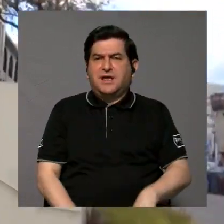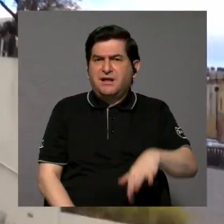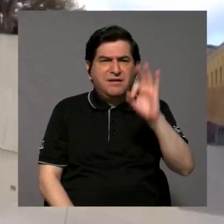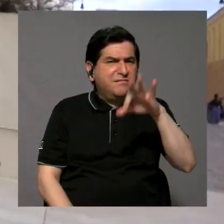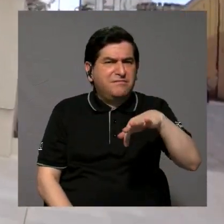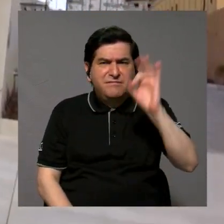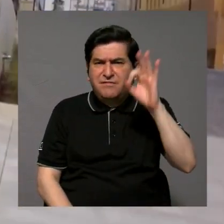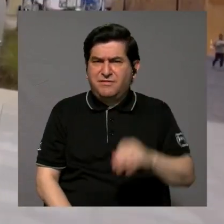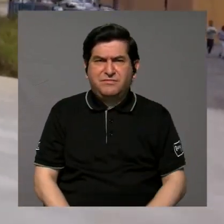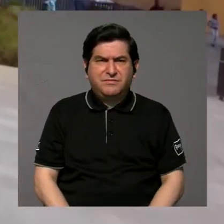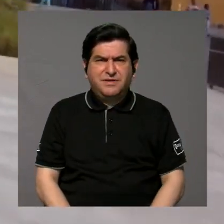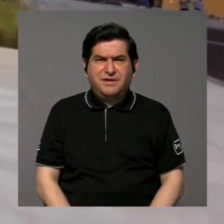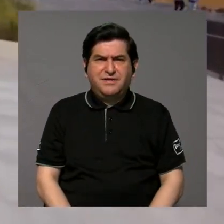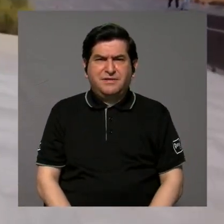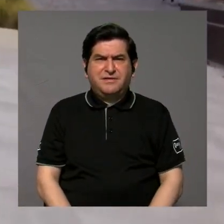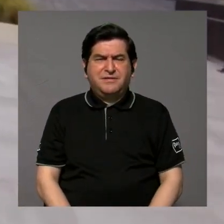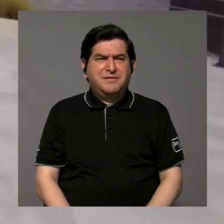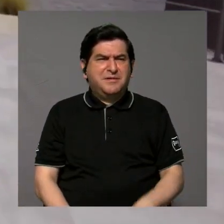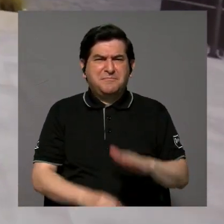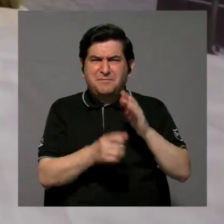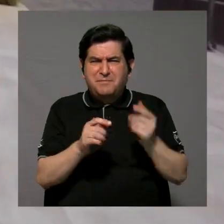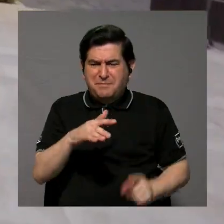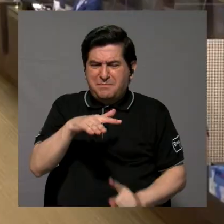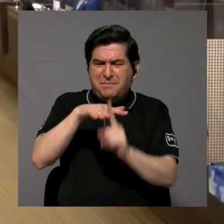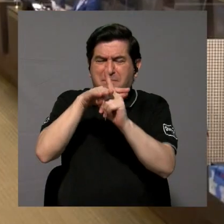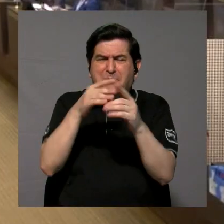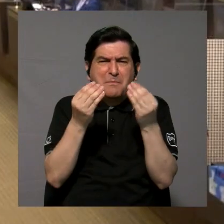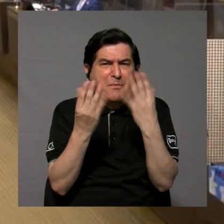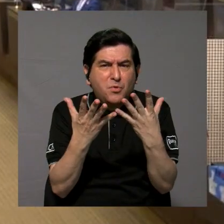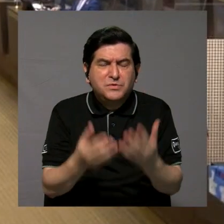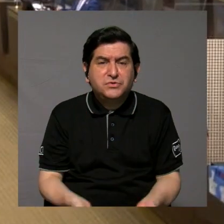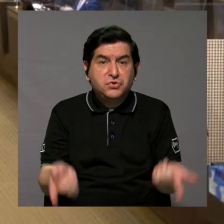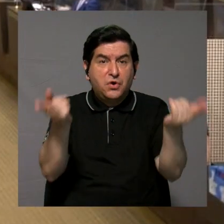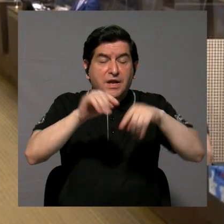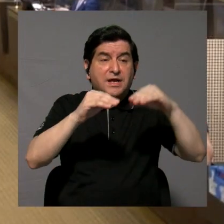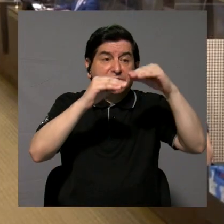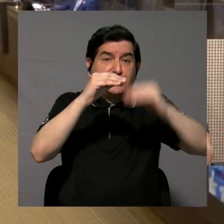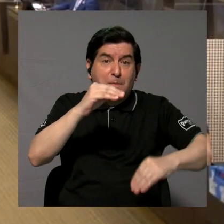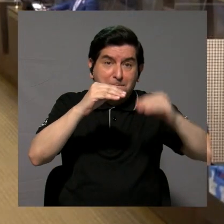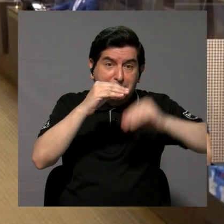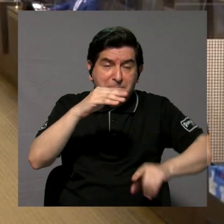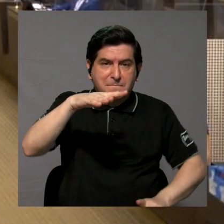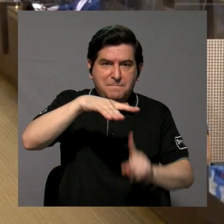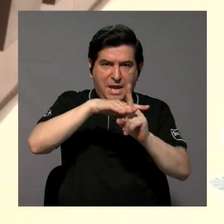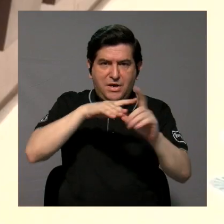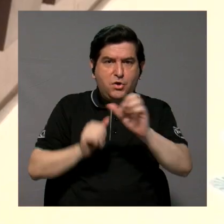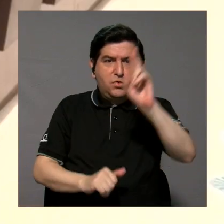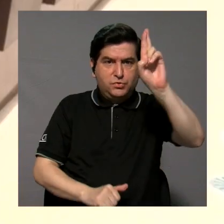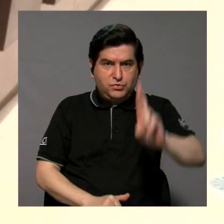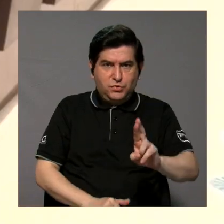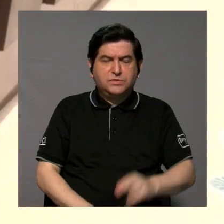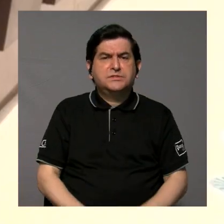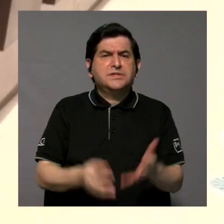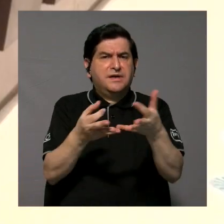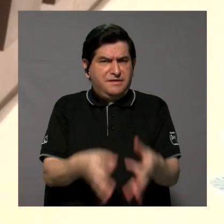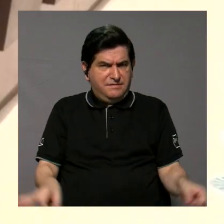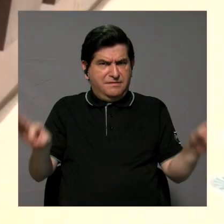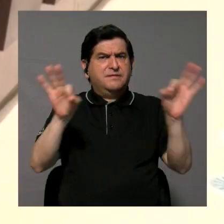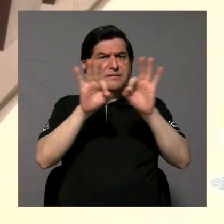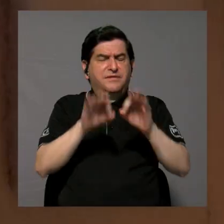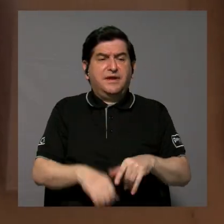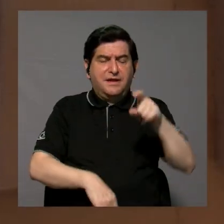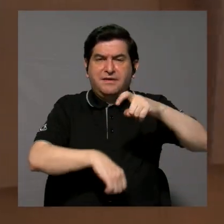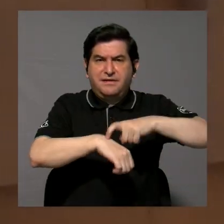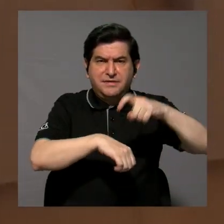encontramos que haya habido tanta presencia. Es el caso donde encontramos menos presencia. Costa Rica es particularmente importante porque había en